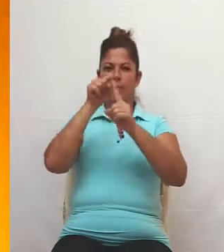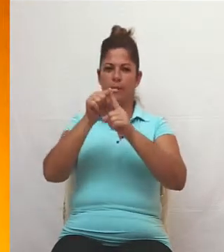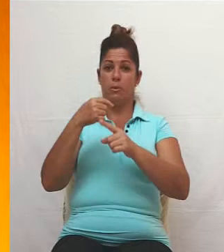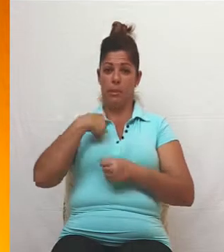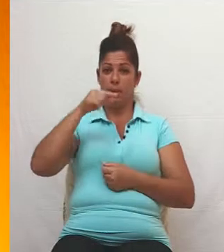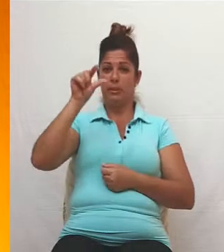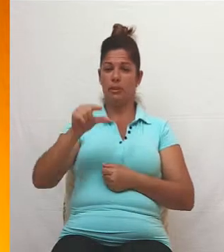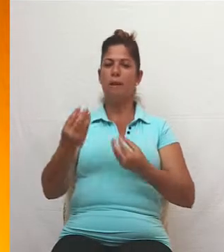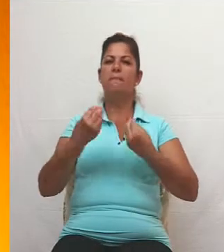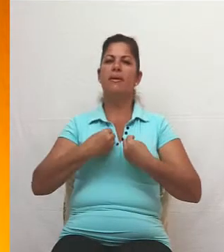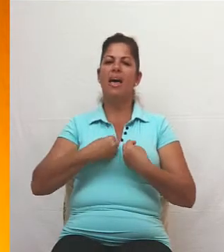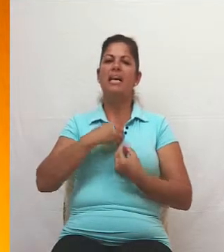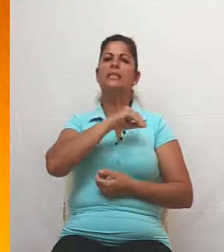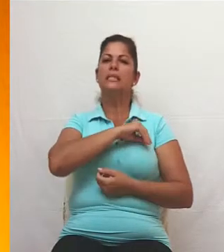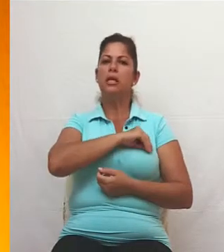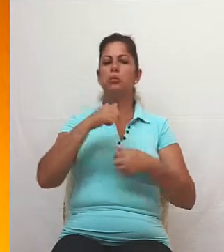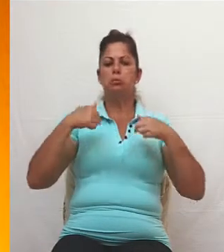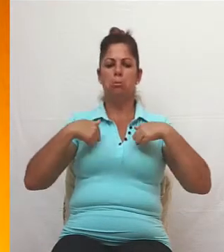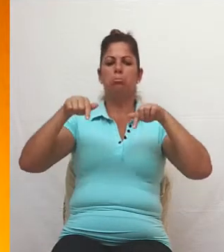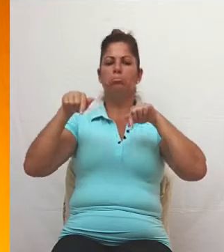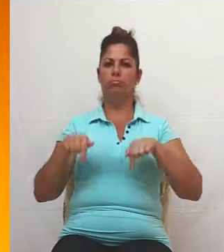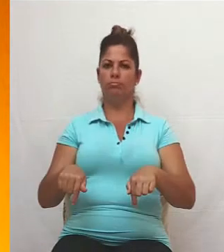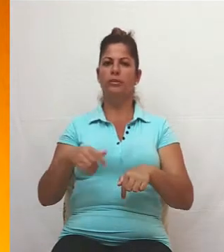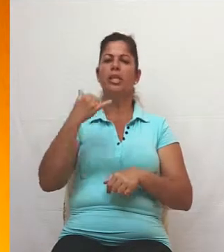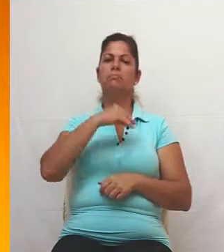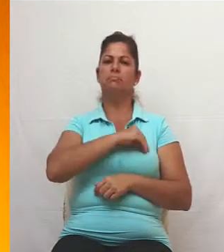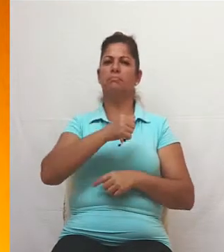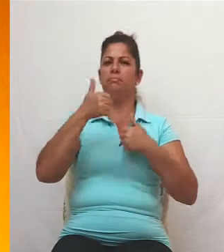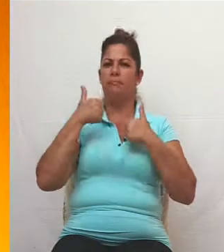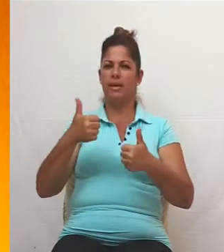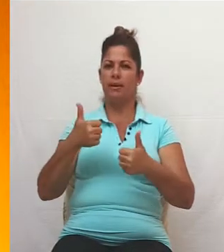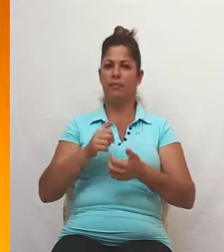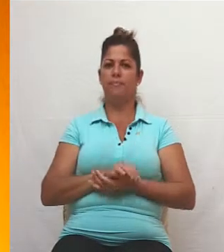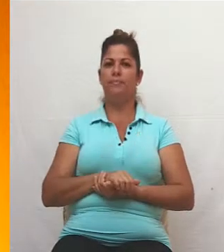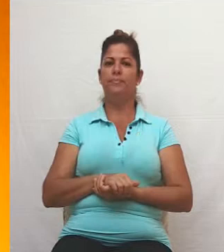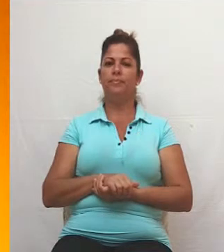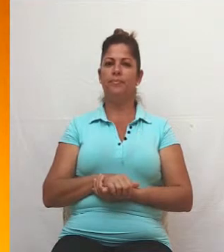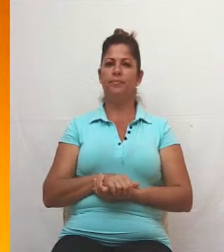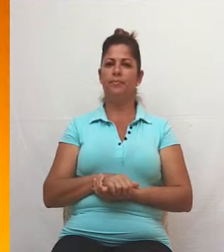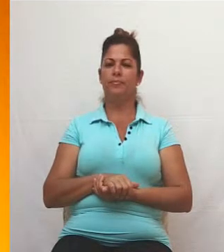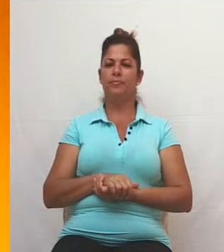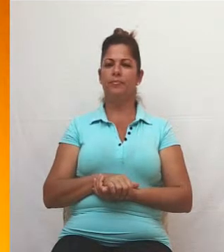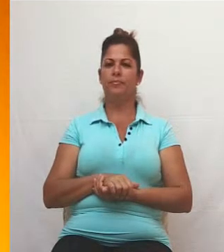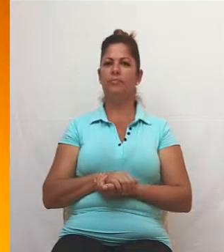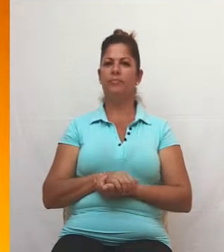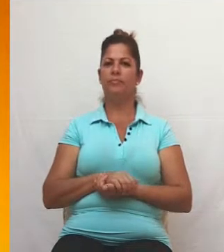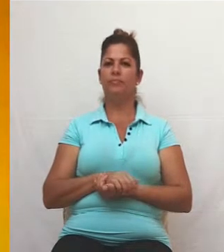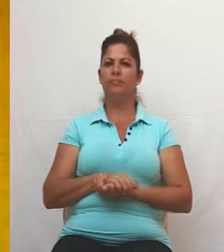la percepción de mí mismo me dará sensación de presencia y bienestar